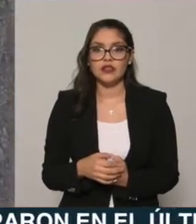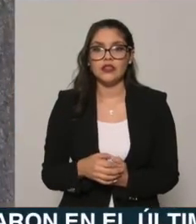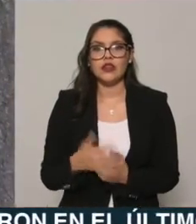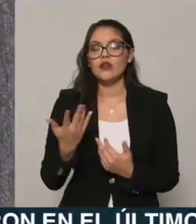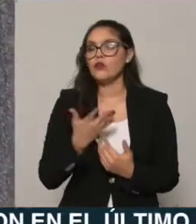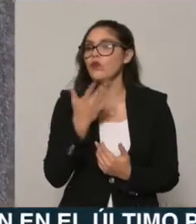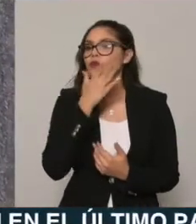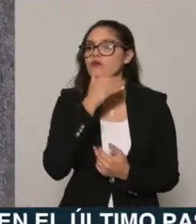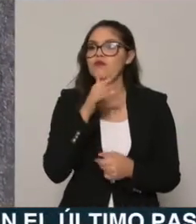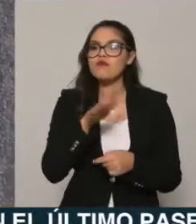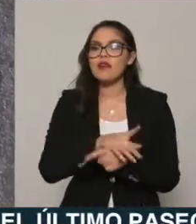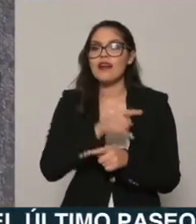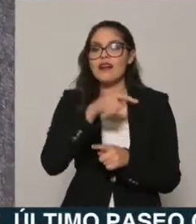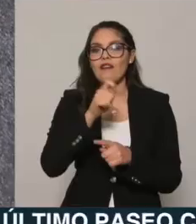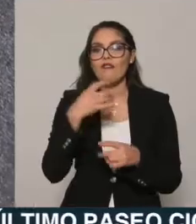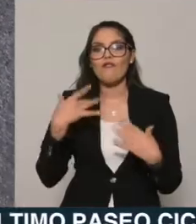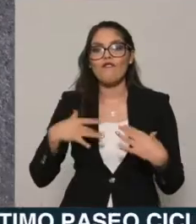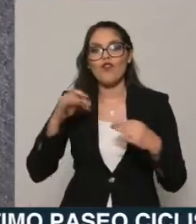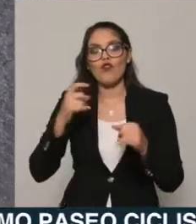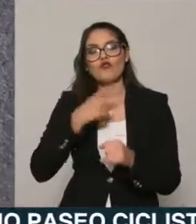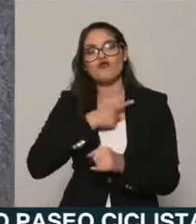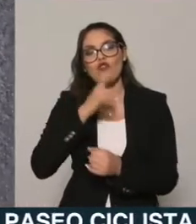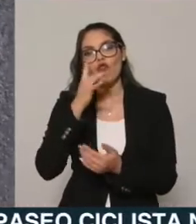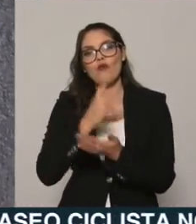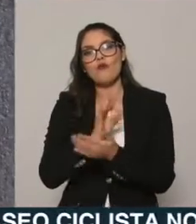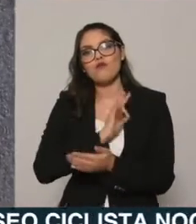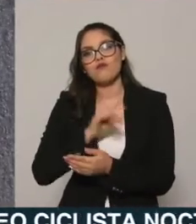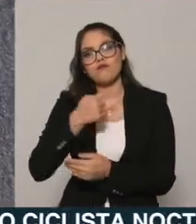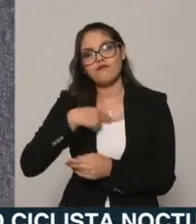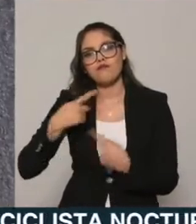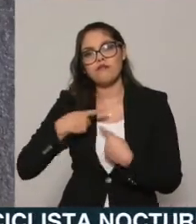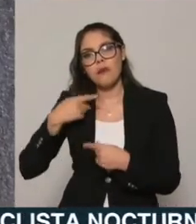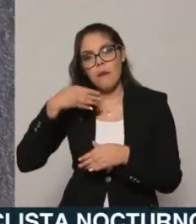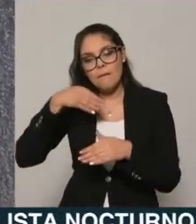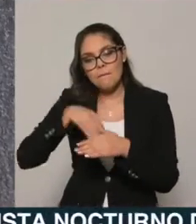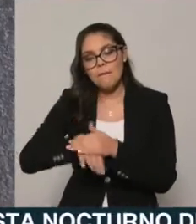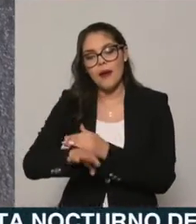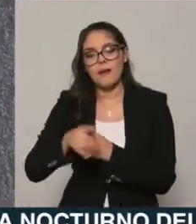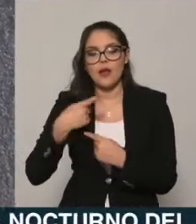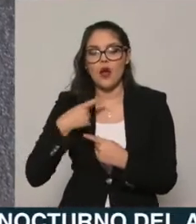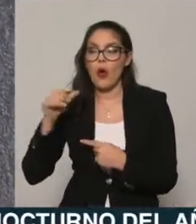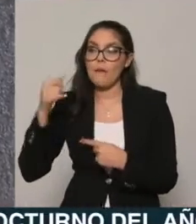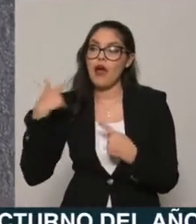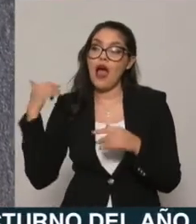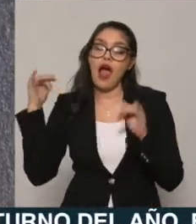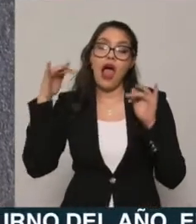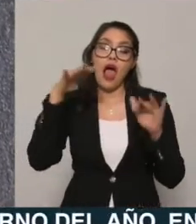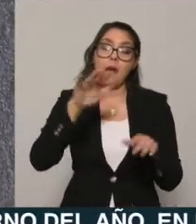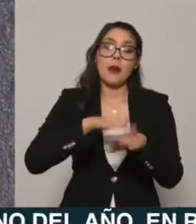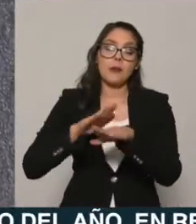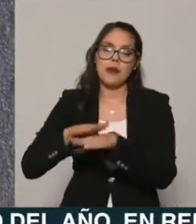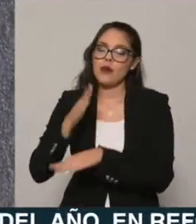para la fundación no nos podemos entrar los que somos parte de la producción. Pero sí,